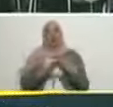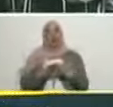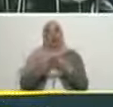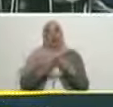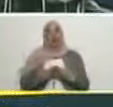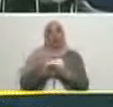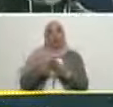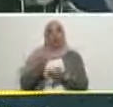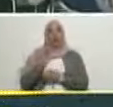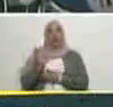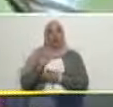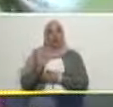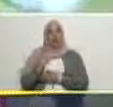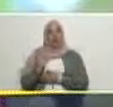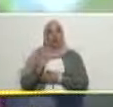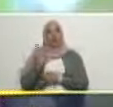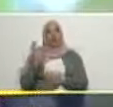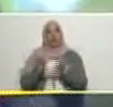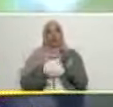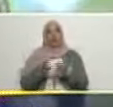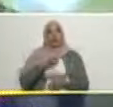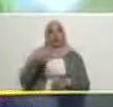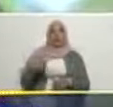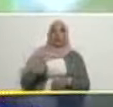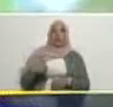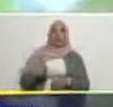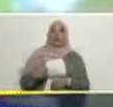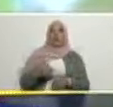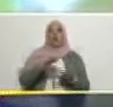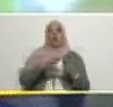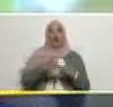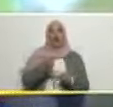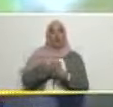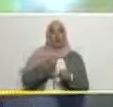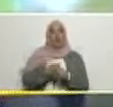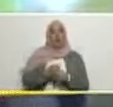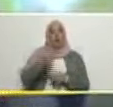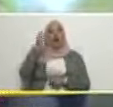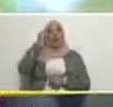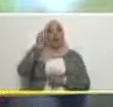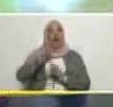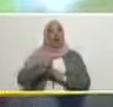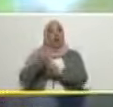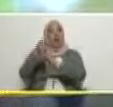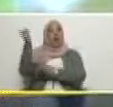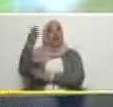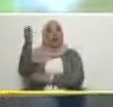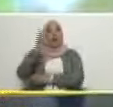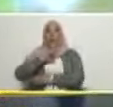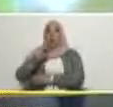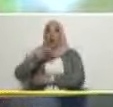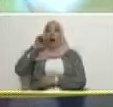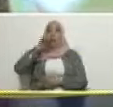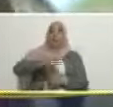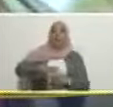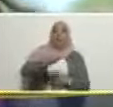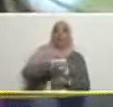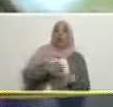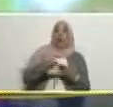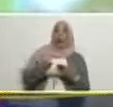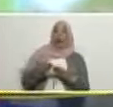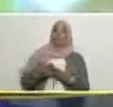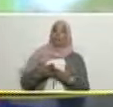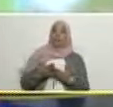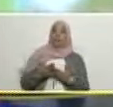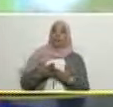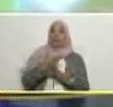ese congreso, que justamente cae en la conmemoración de las fechas heroicas de ese pueblo que rescató